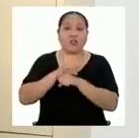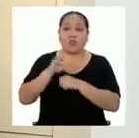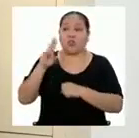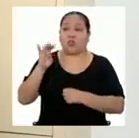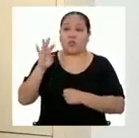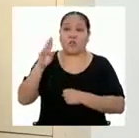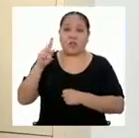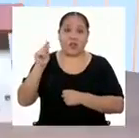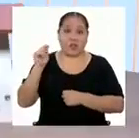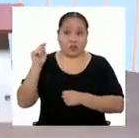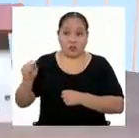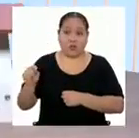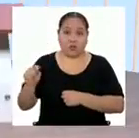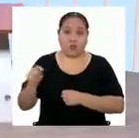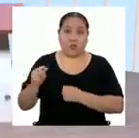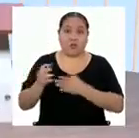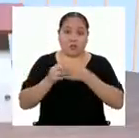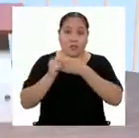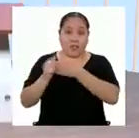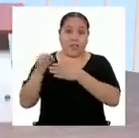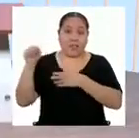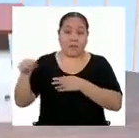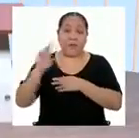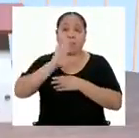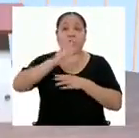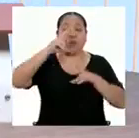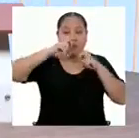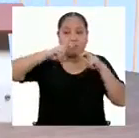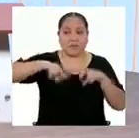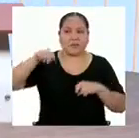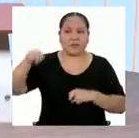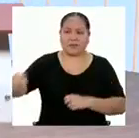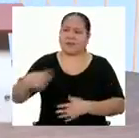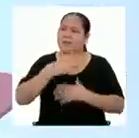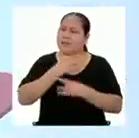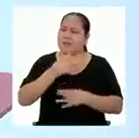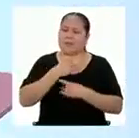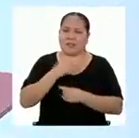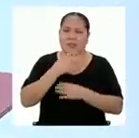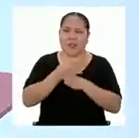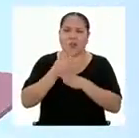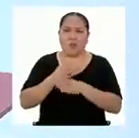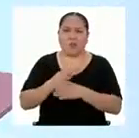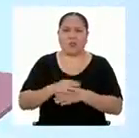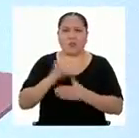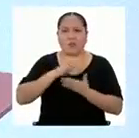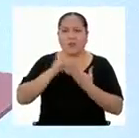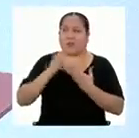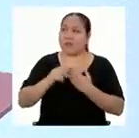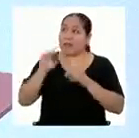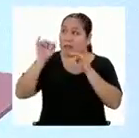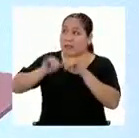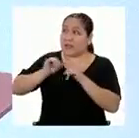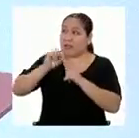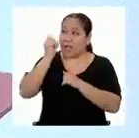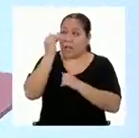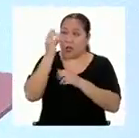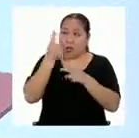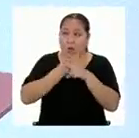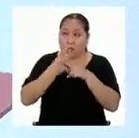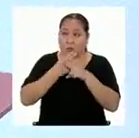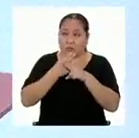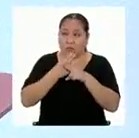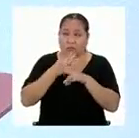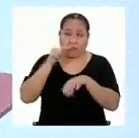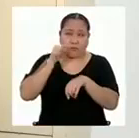Brañez para tu investigación. No me olvido, estuvo muy interesante lo que compartió en el programa. Profesora, ¿podría quedarse con nosotros unos minutos más